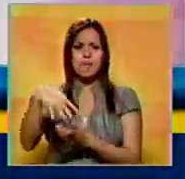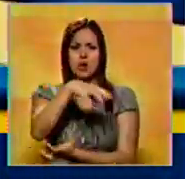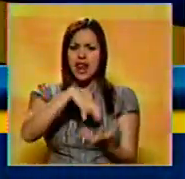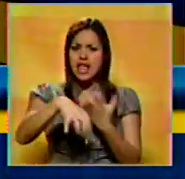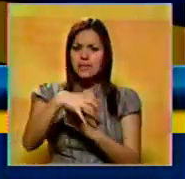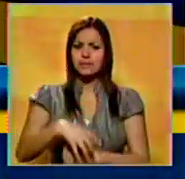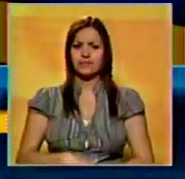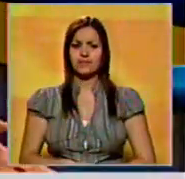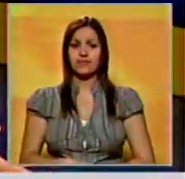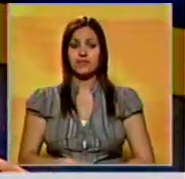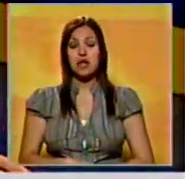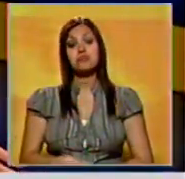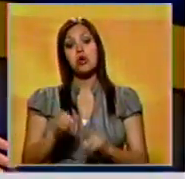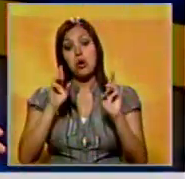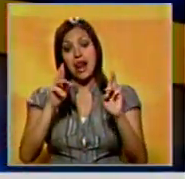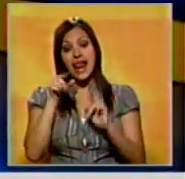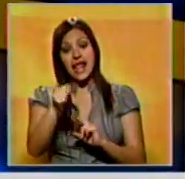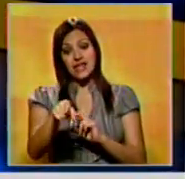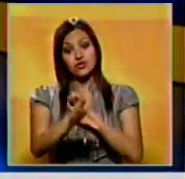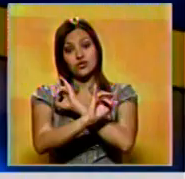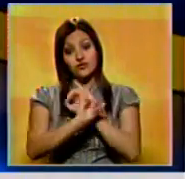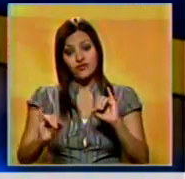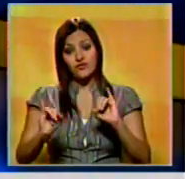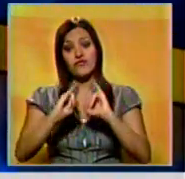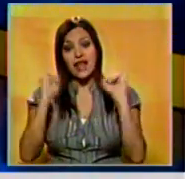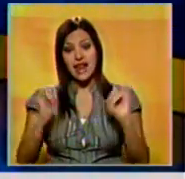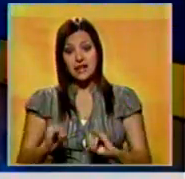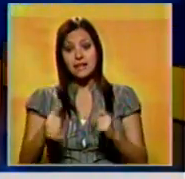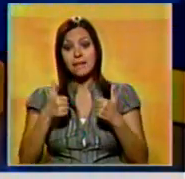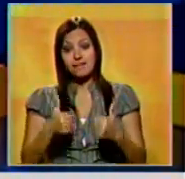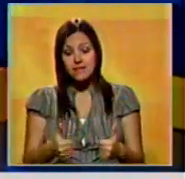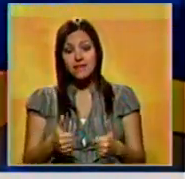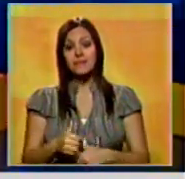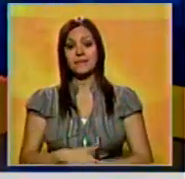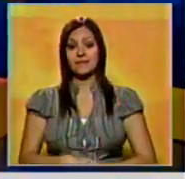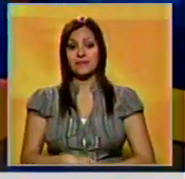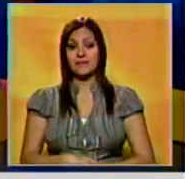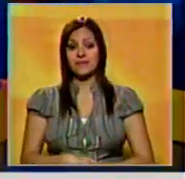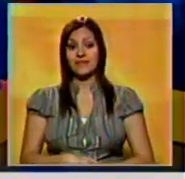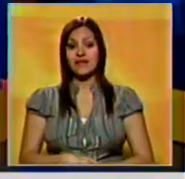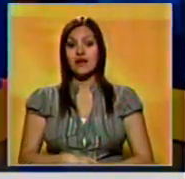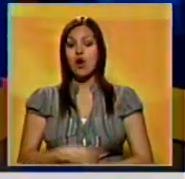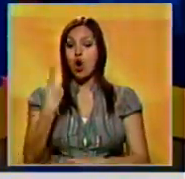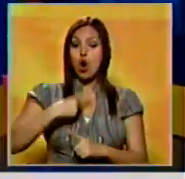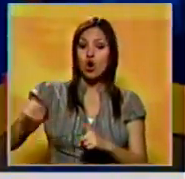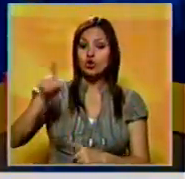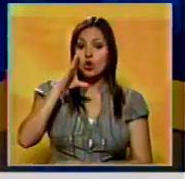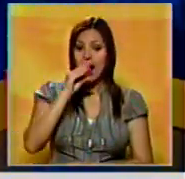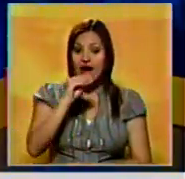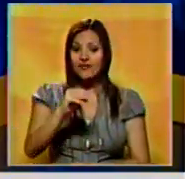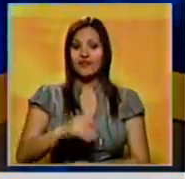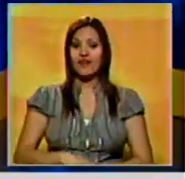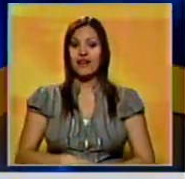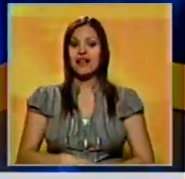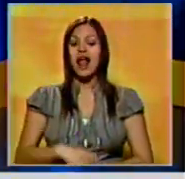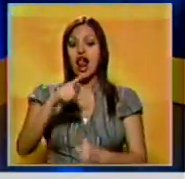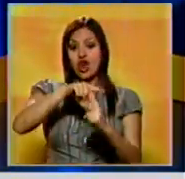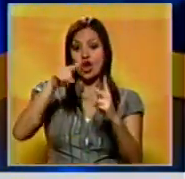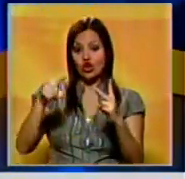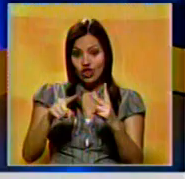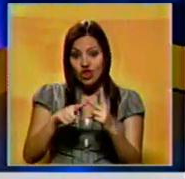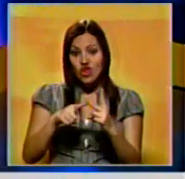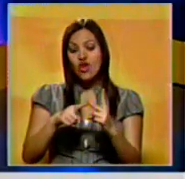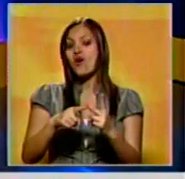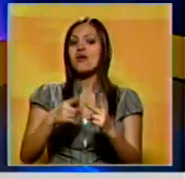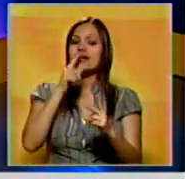problema. Esperamos que todo esto concluya en felices términos para Guillermo Dávila. Cambiamos de tema porque Gabriel Parisi junto a Oscarcito